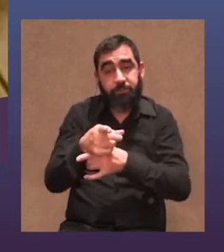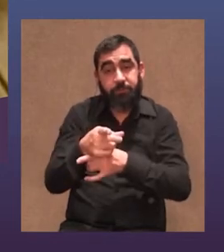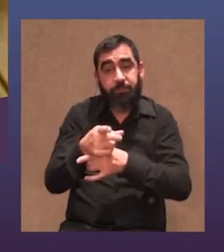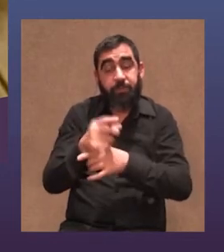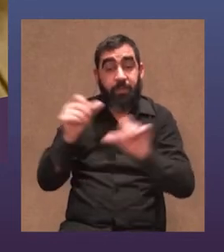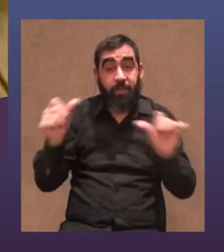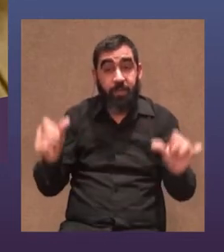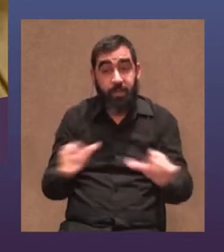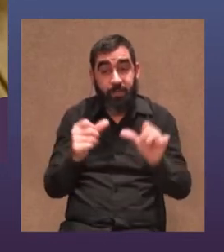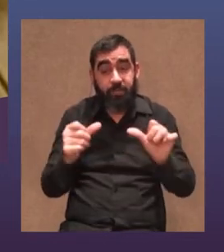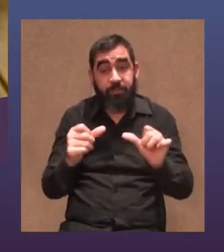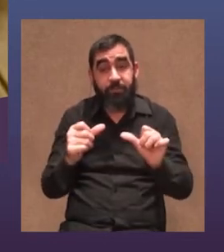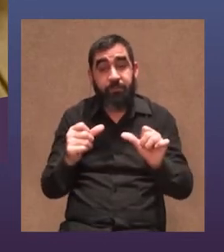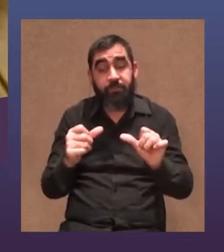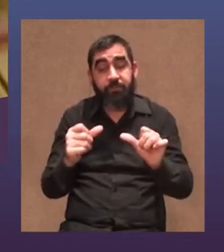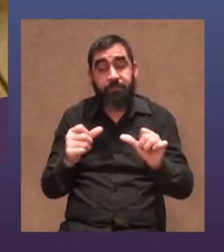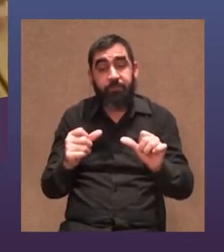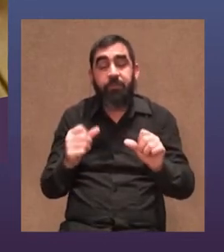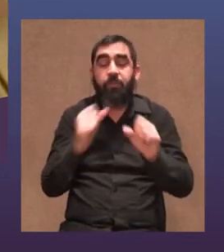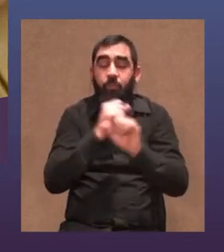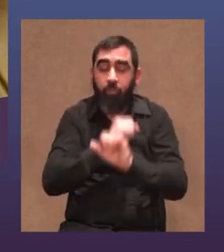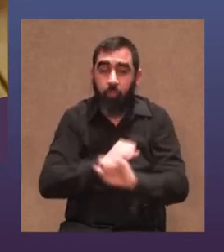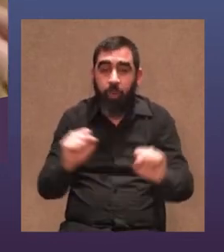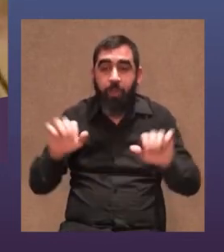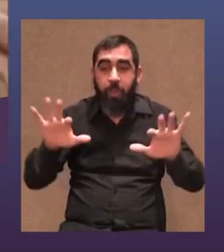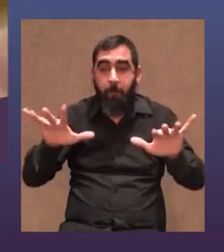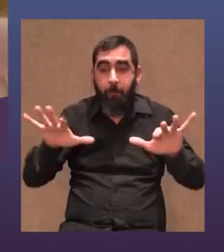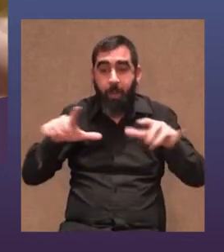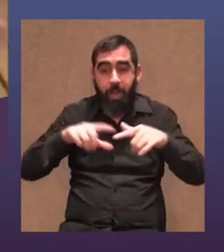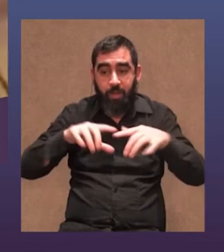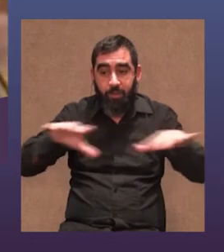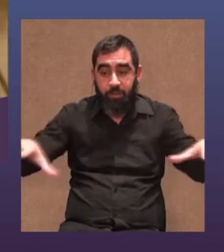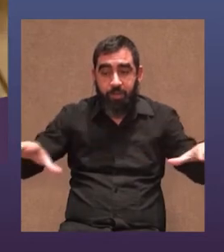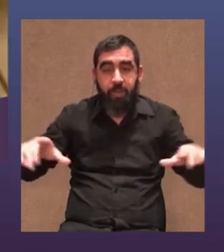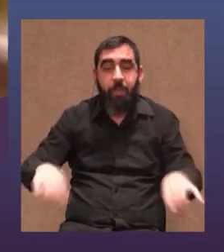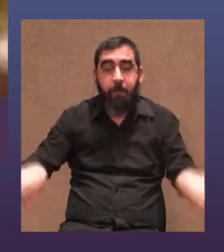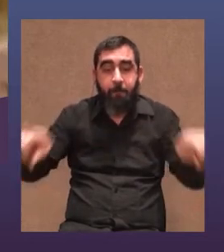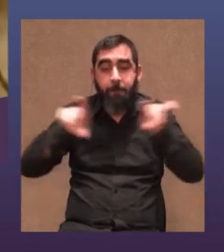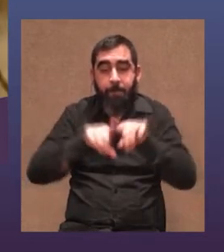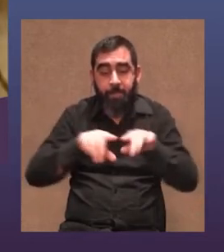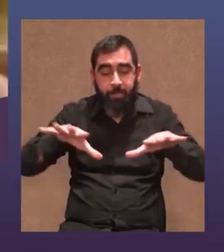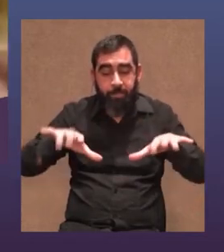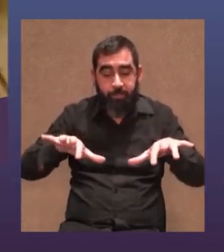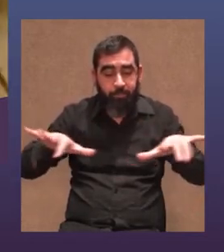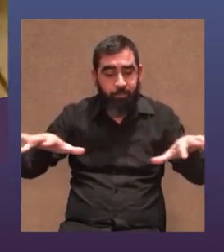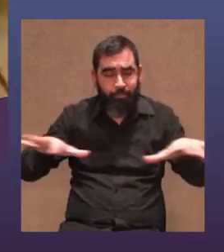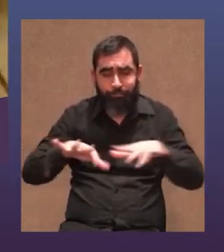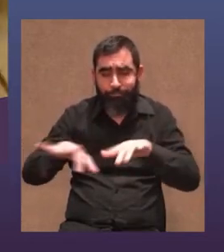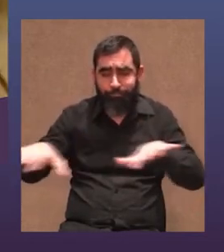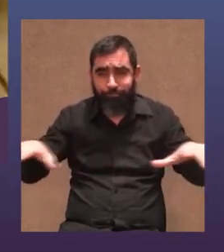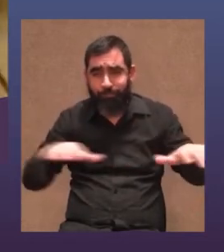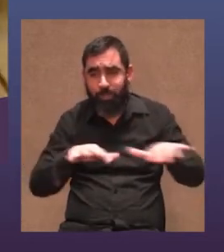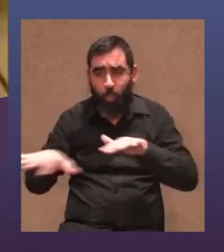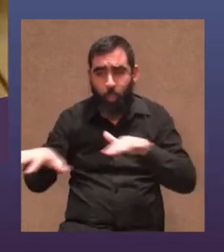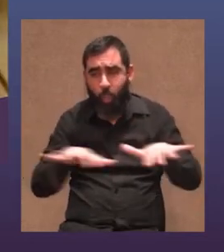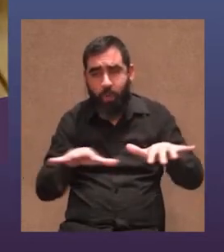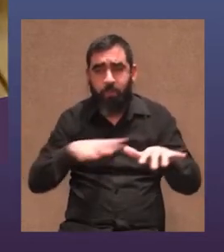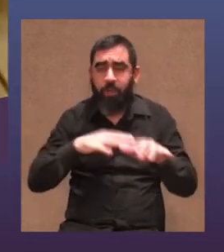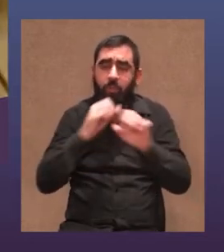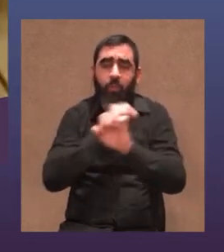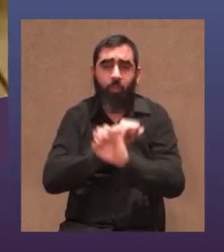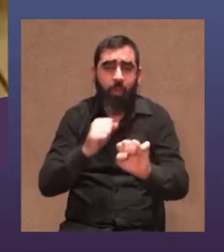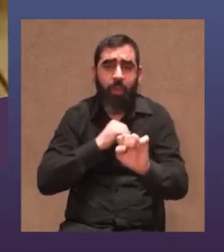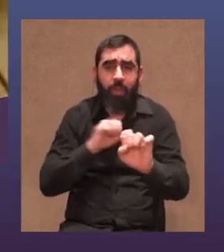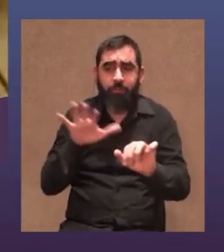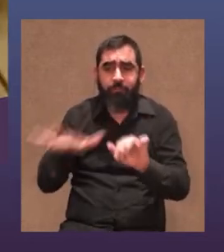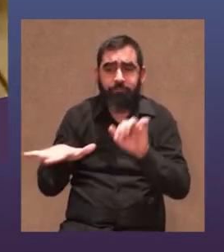el hecho de poder poner los dedos en una misma posición y moverlos de un lado para el otro y poder